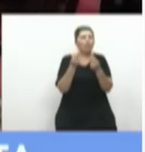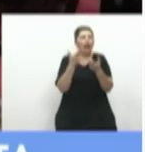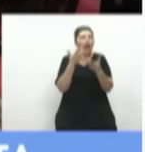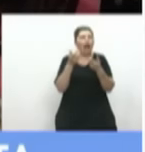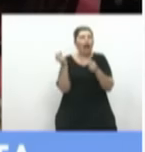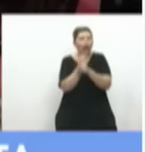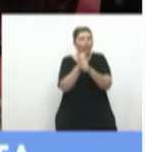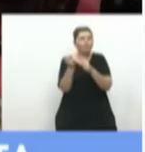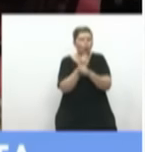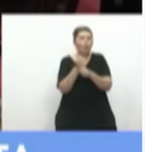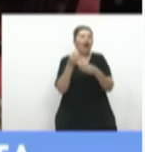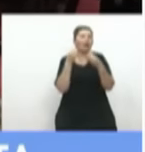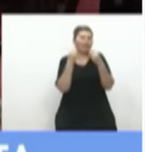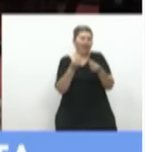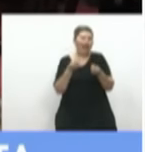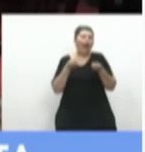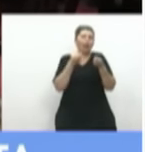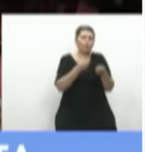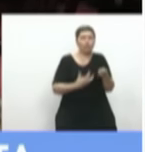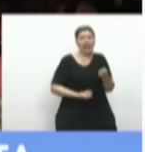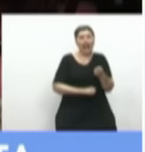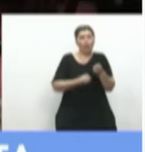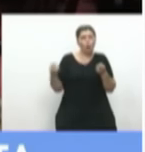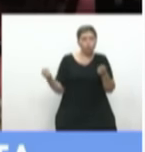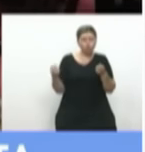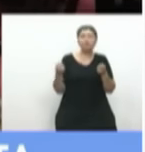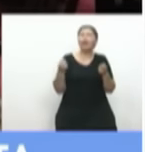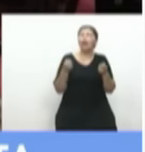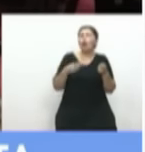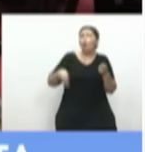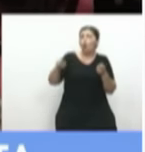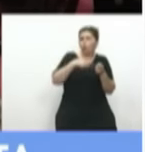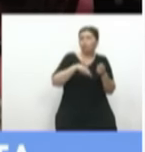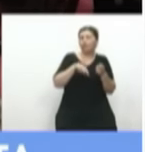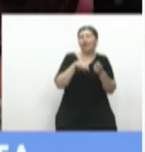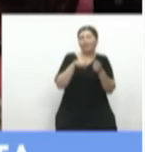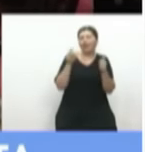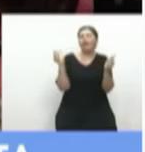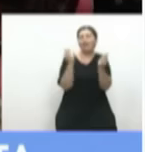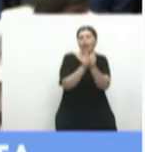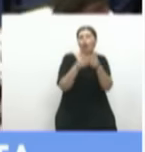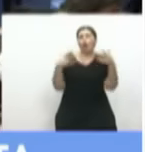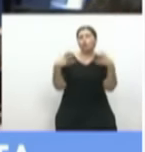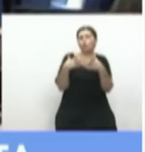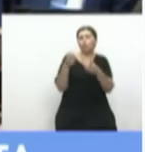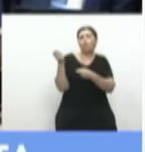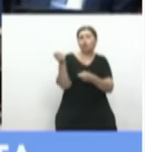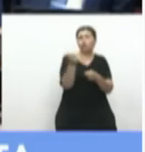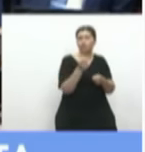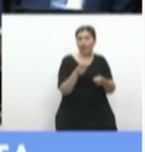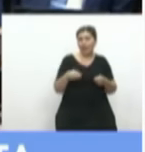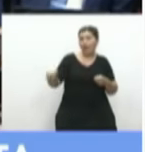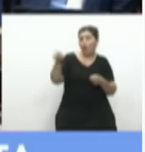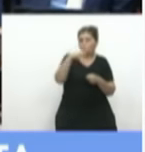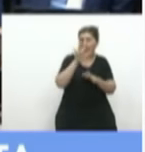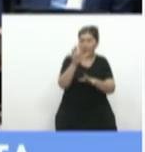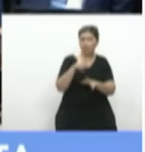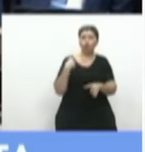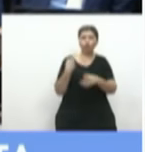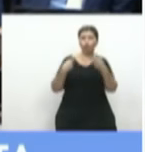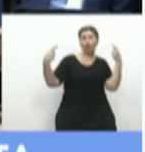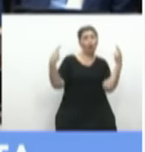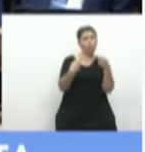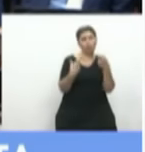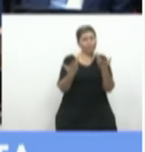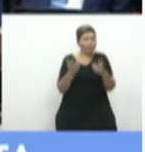un pretexto para intentar no decir la verdad. Sí, claro que sí, Jorge, sí, porque lo hicieron. Porque Cristina lo hacía,